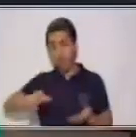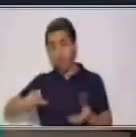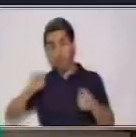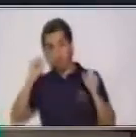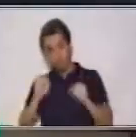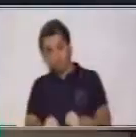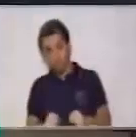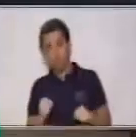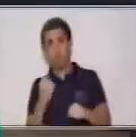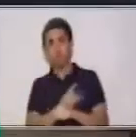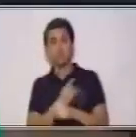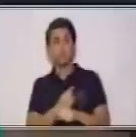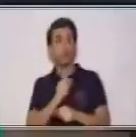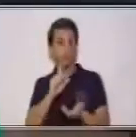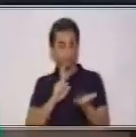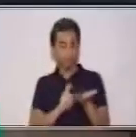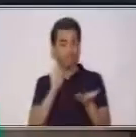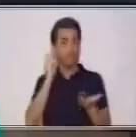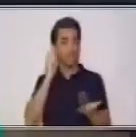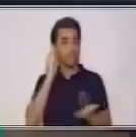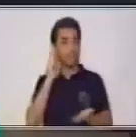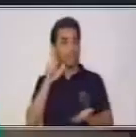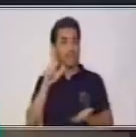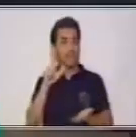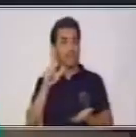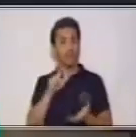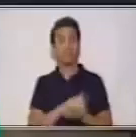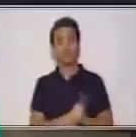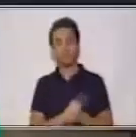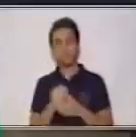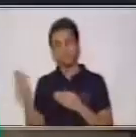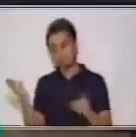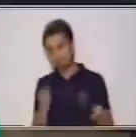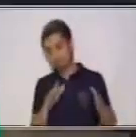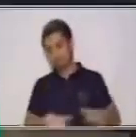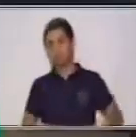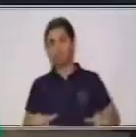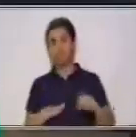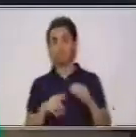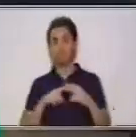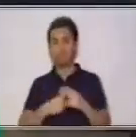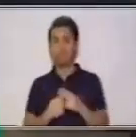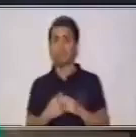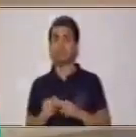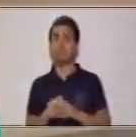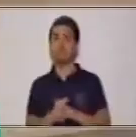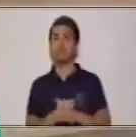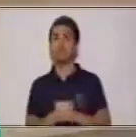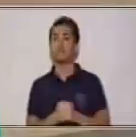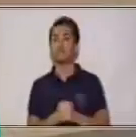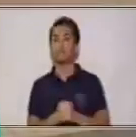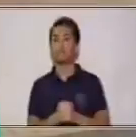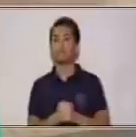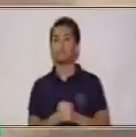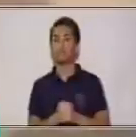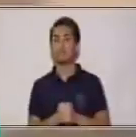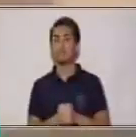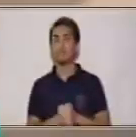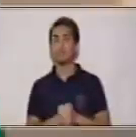utilizar alcohol en gel. Así que bienvenidos, vamos a empezar con la clase.